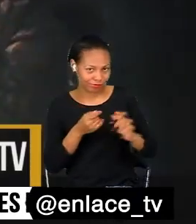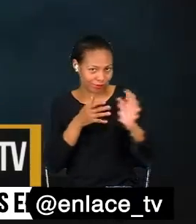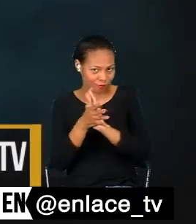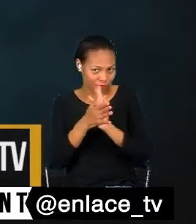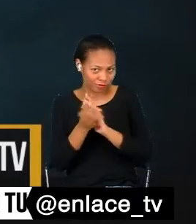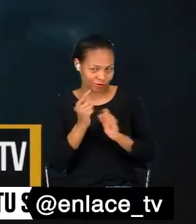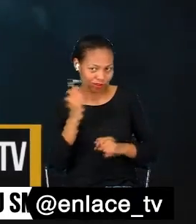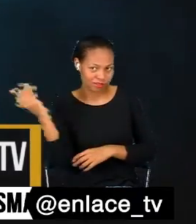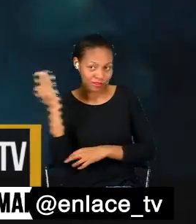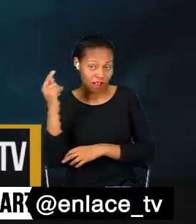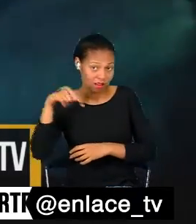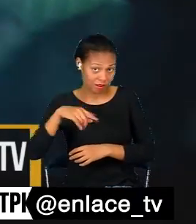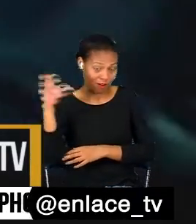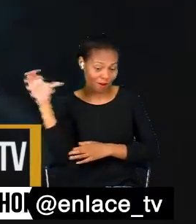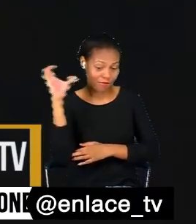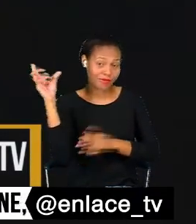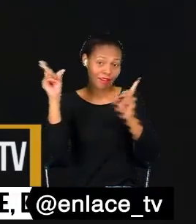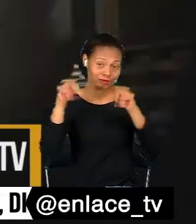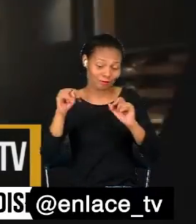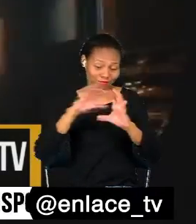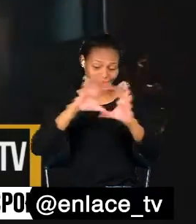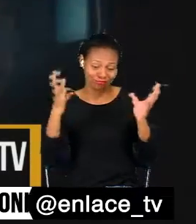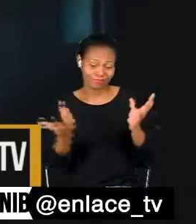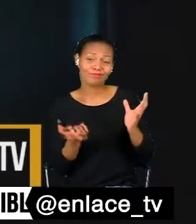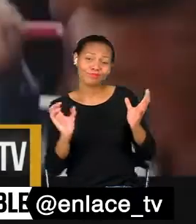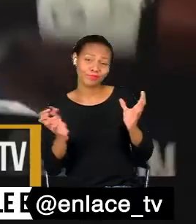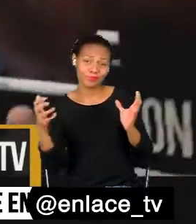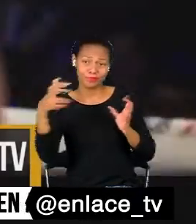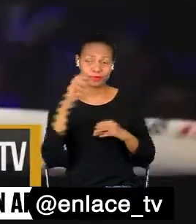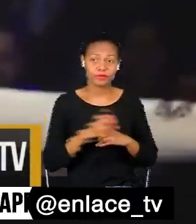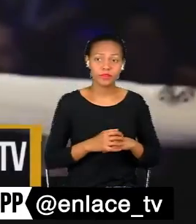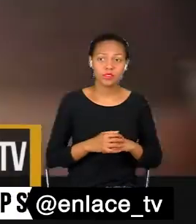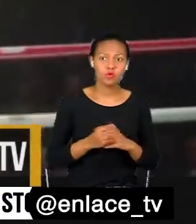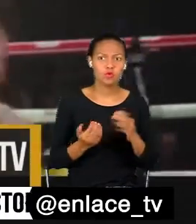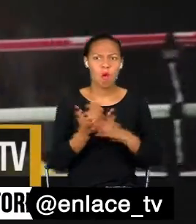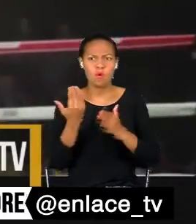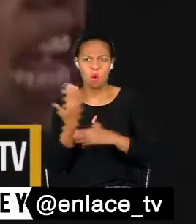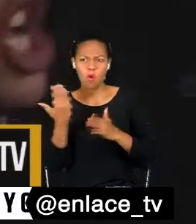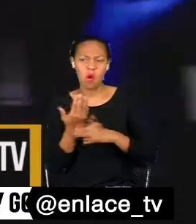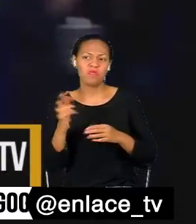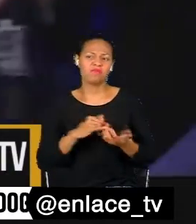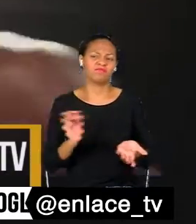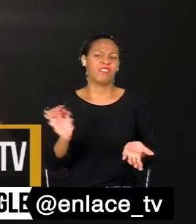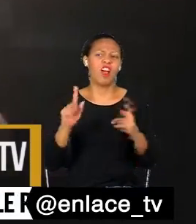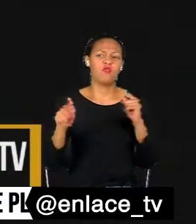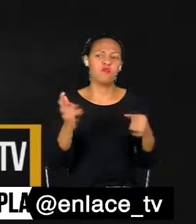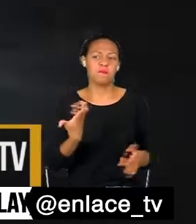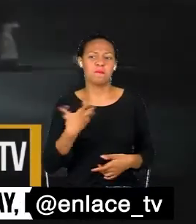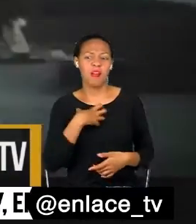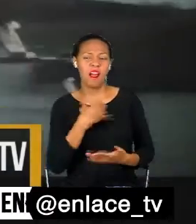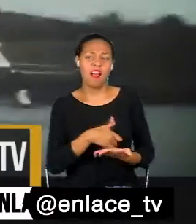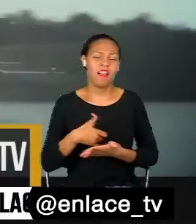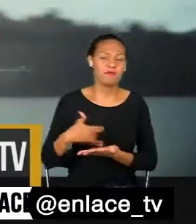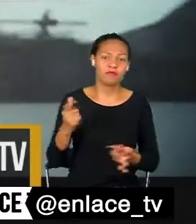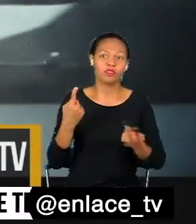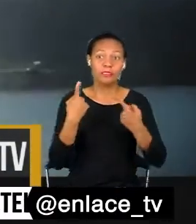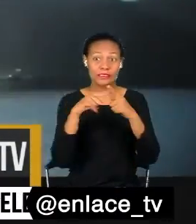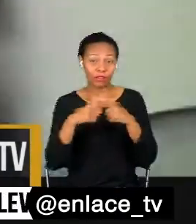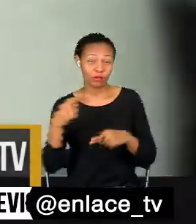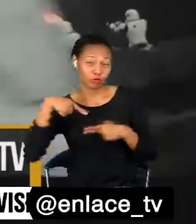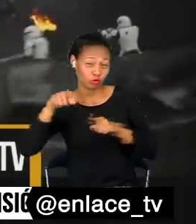e internacional. Rodajes, datos curiosos, estrenos, premios y otros temas relacionados con el mundo del séptimo arte